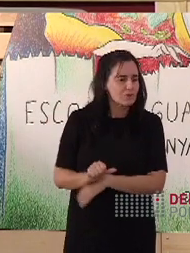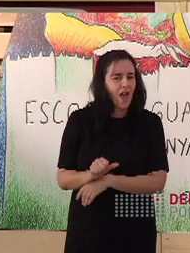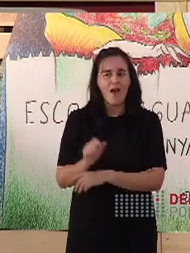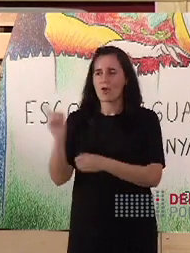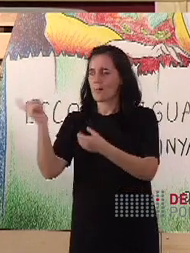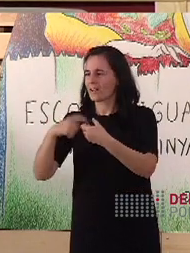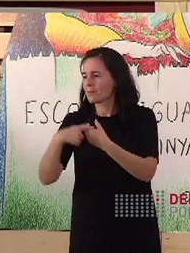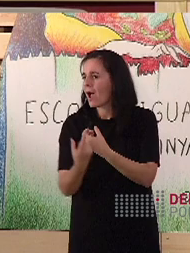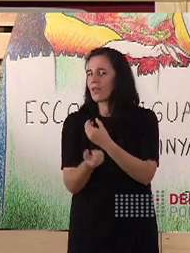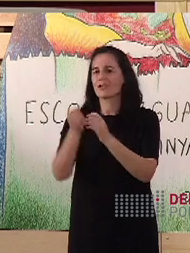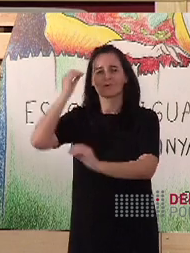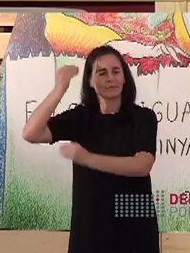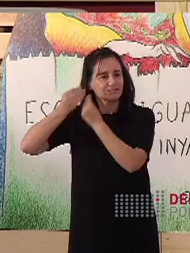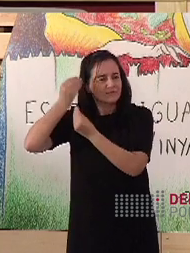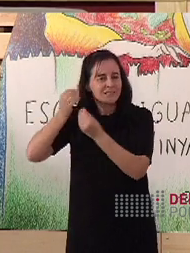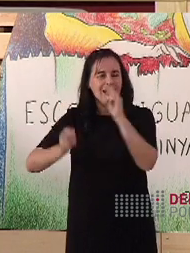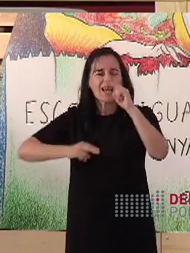participando, reflexionando,